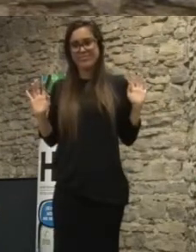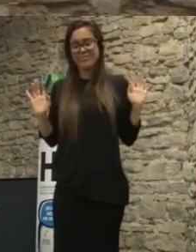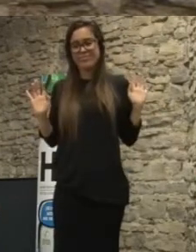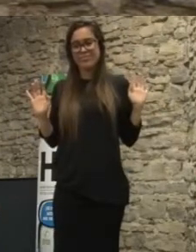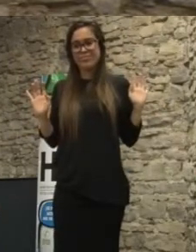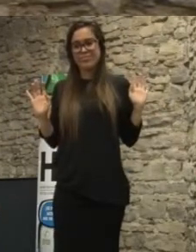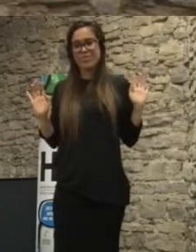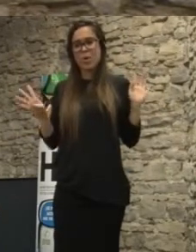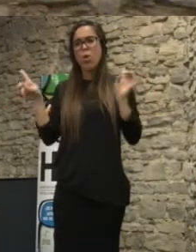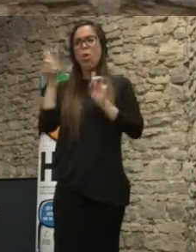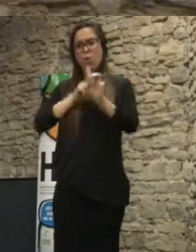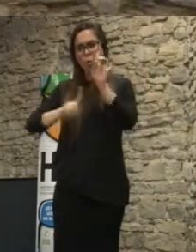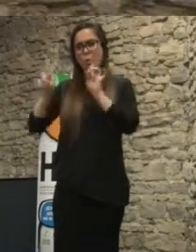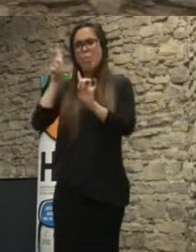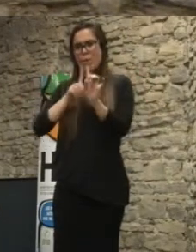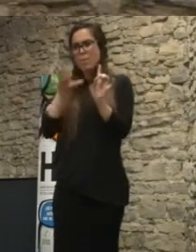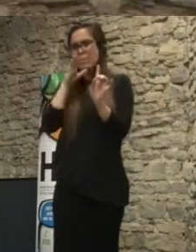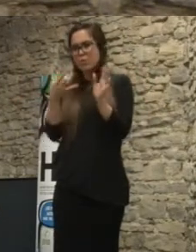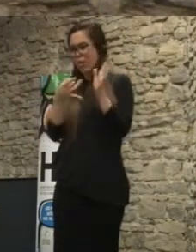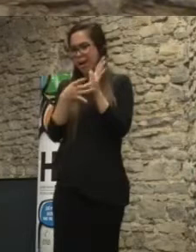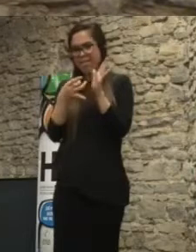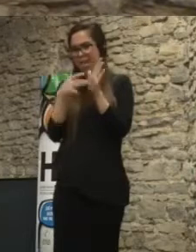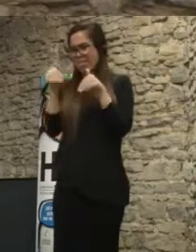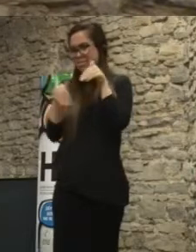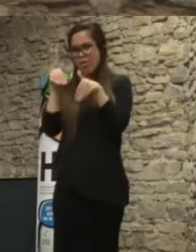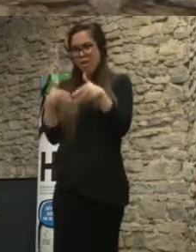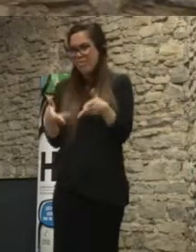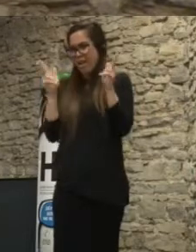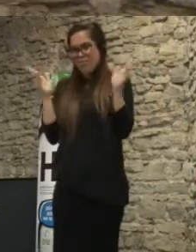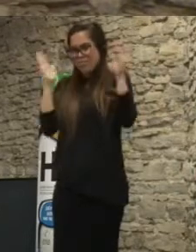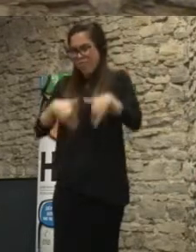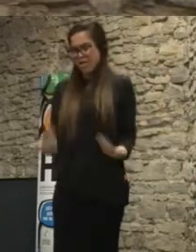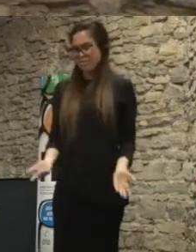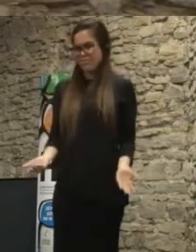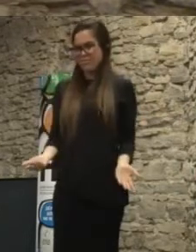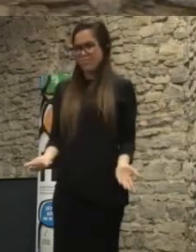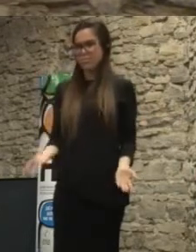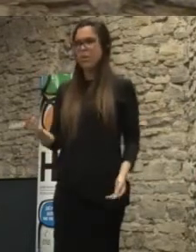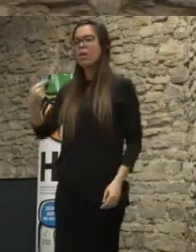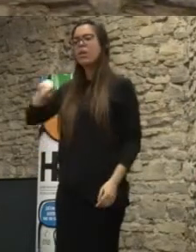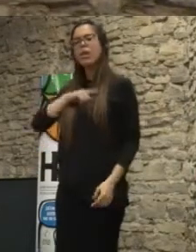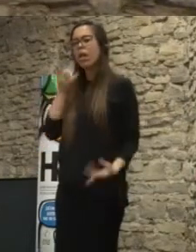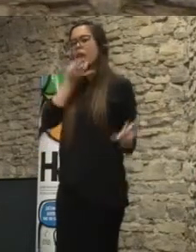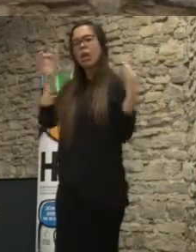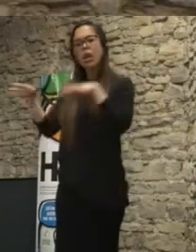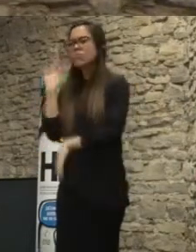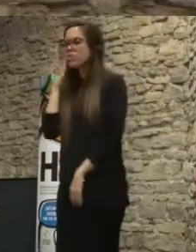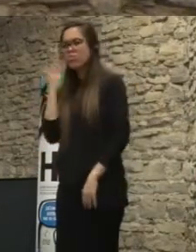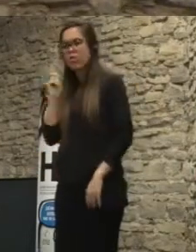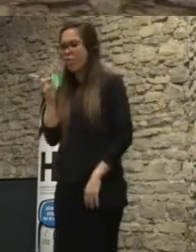un problema de calidad democrática. Tenemos un problema de calidad democrática. De esto nos tenemos que ocupar nosotras y nosotros,